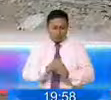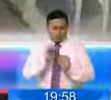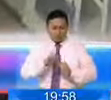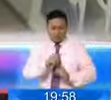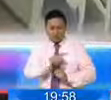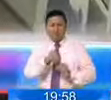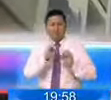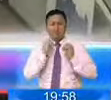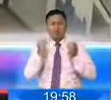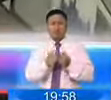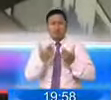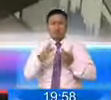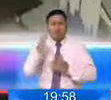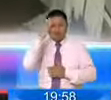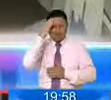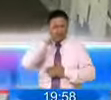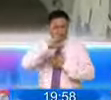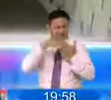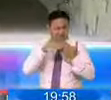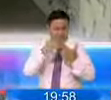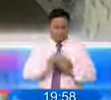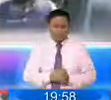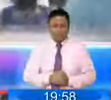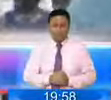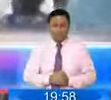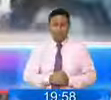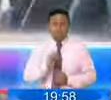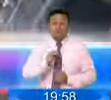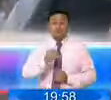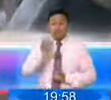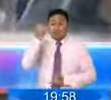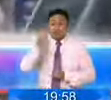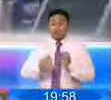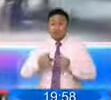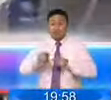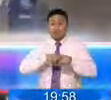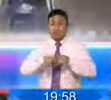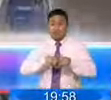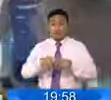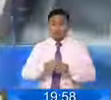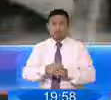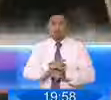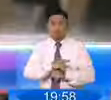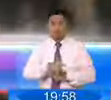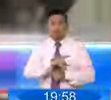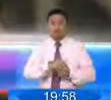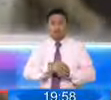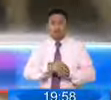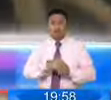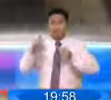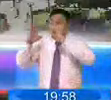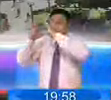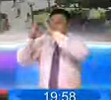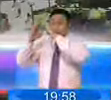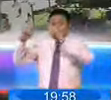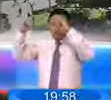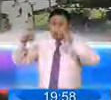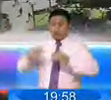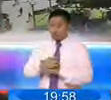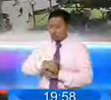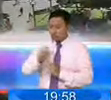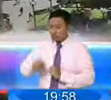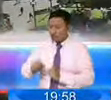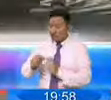la organización ha pensado en todo. Es así que al final de la competencia, en uno de los stands, usted podrá hacer